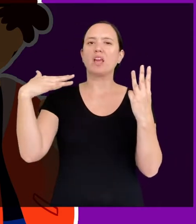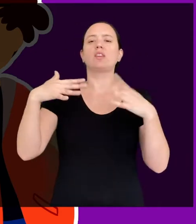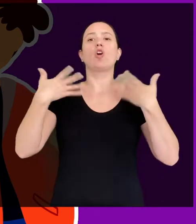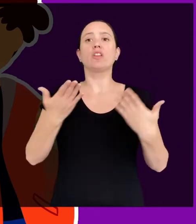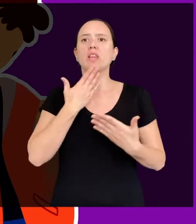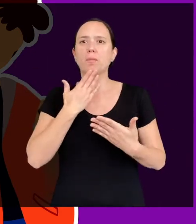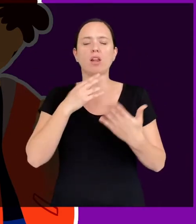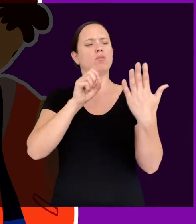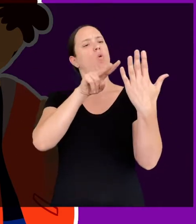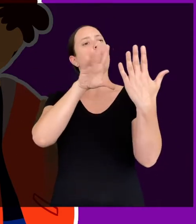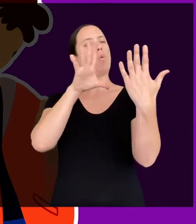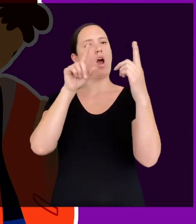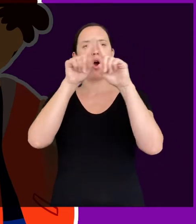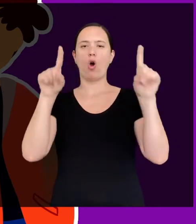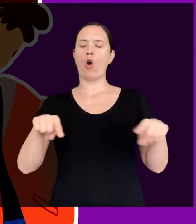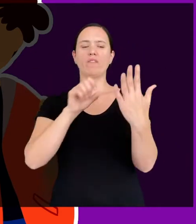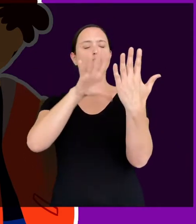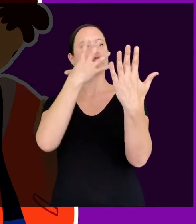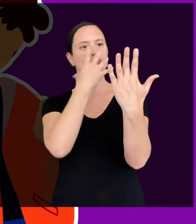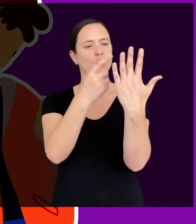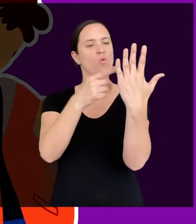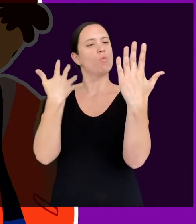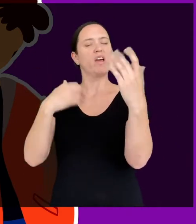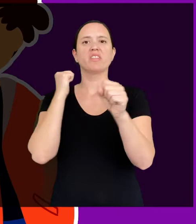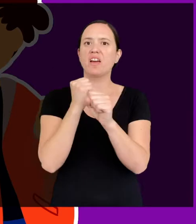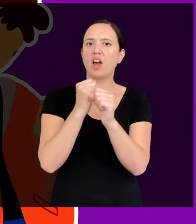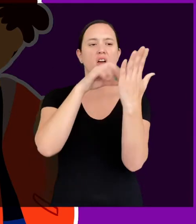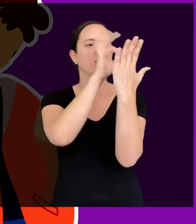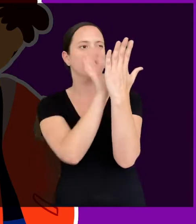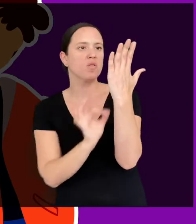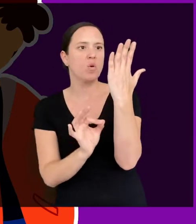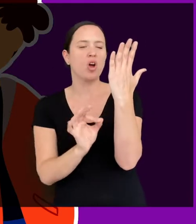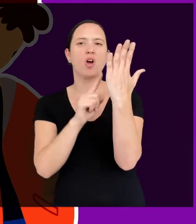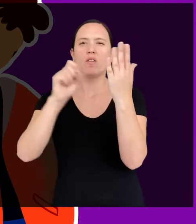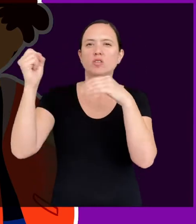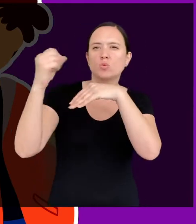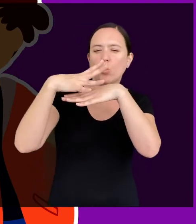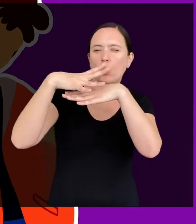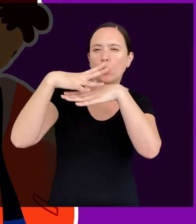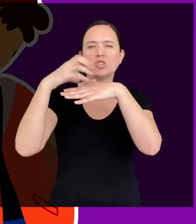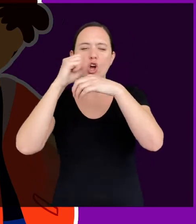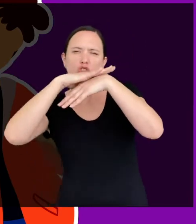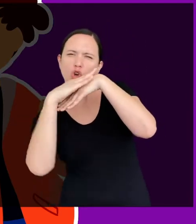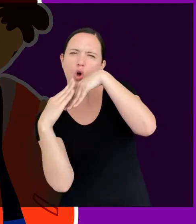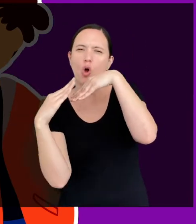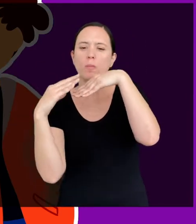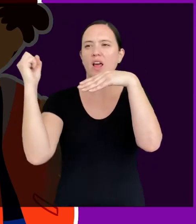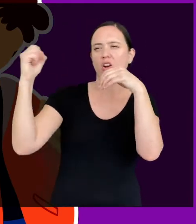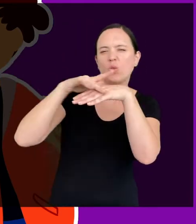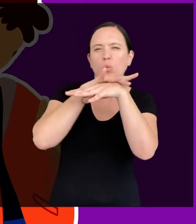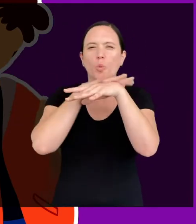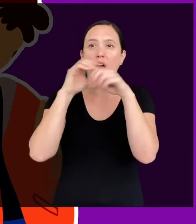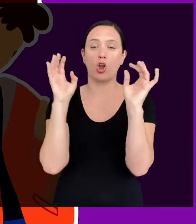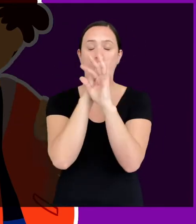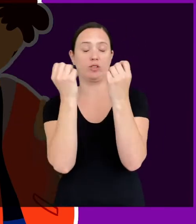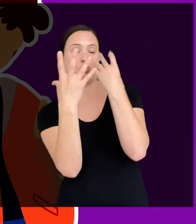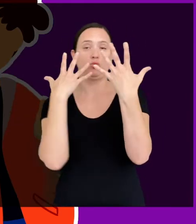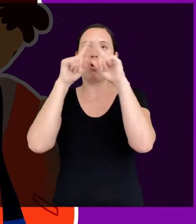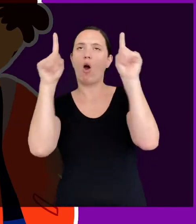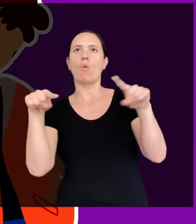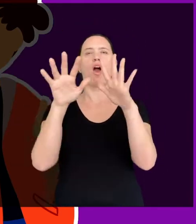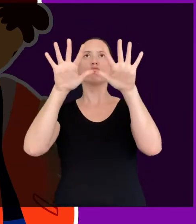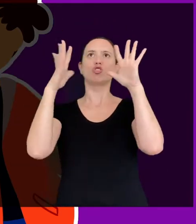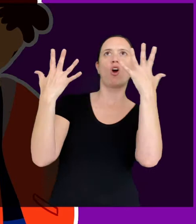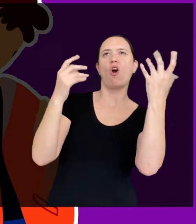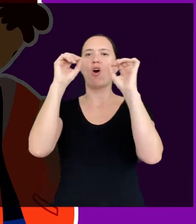decir si la obra es atractiva visualmente. En el caso de la ilustración, si trabaja bien o no con las luces y sombras, texturas,